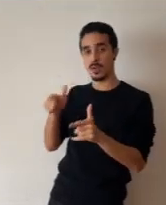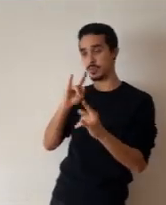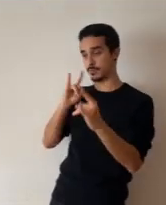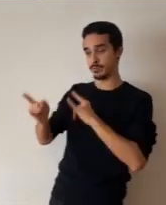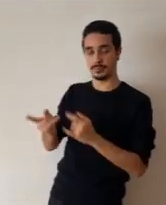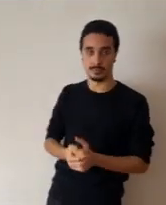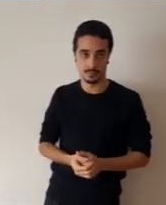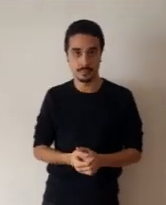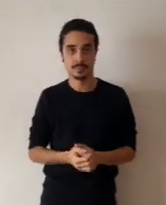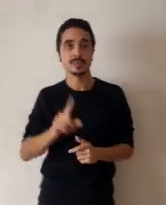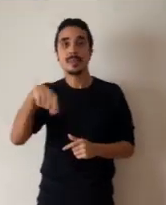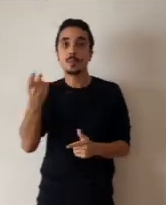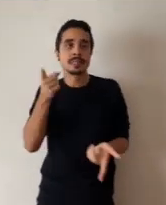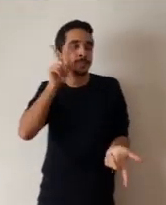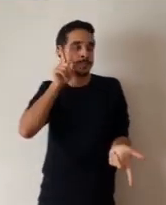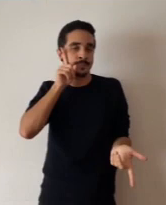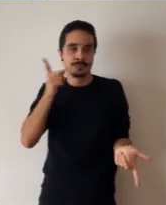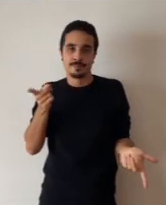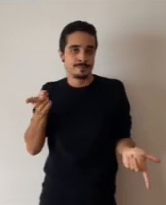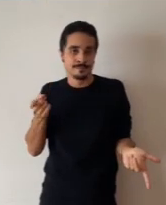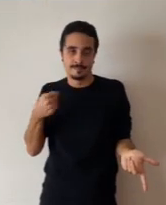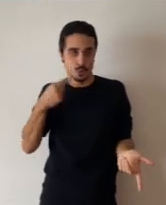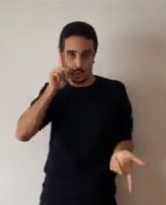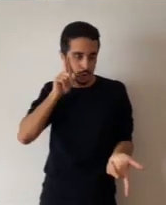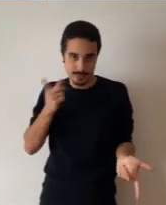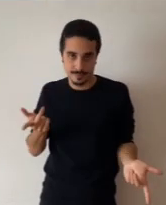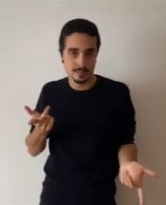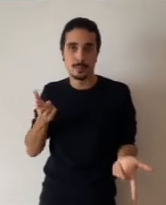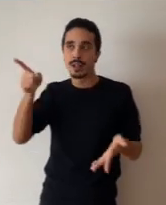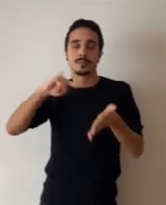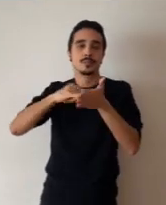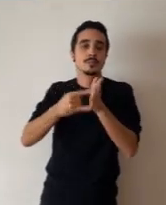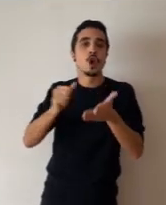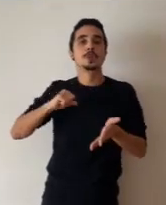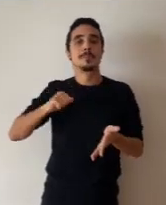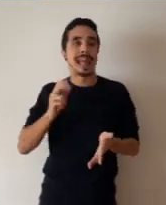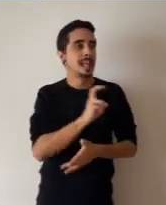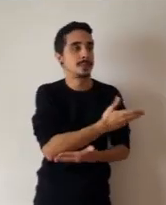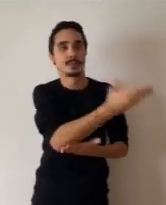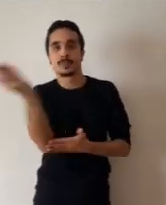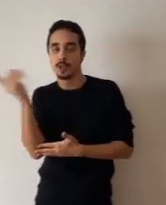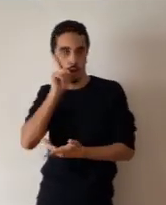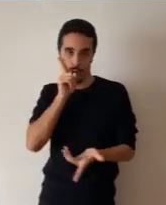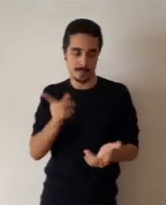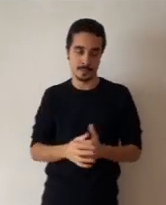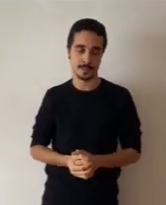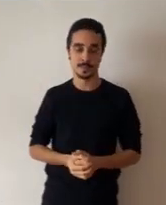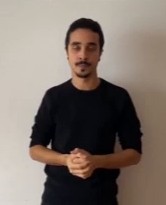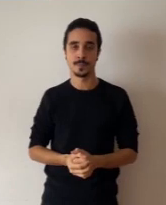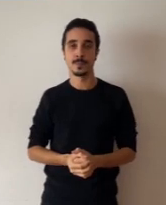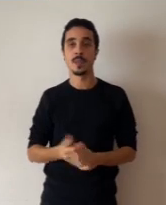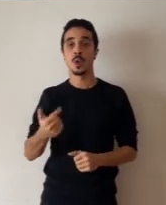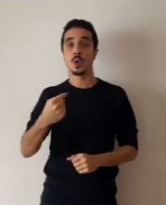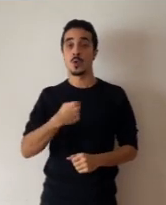se va a llamar a todo el mundo. El cómo lo vamos a hacer después, pues eso es una cosa que yo ya no lo sé muy bien cómo lo van a plantear otros hospitales.